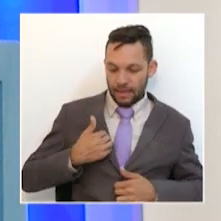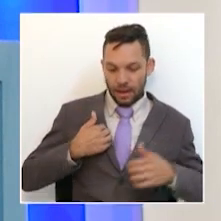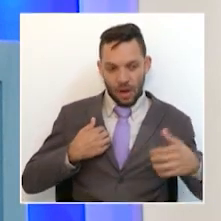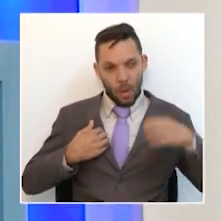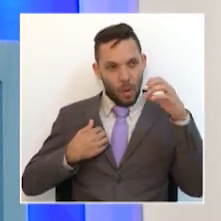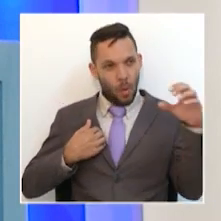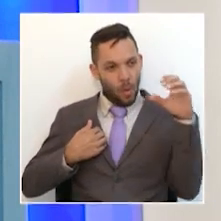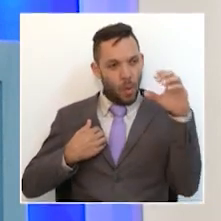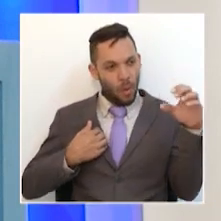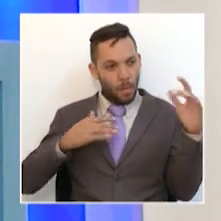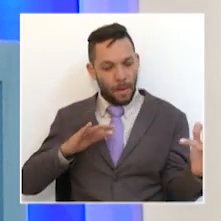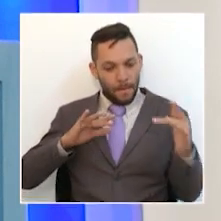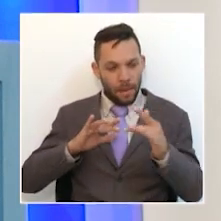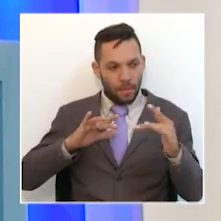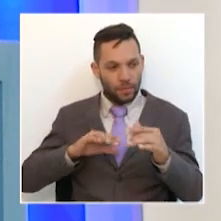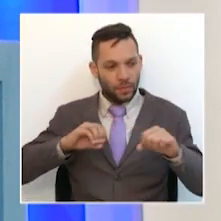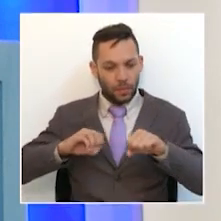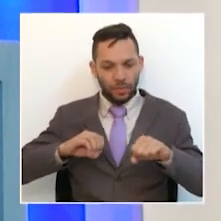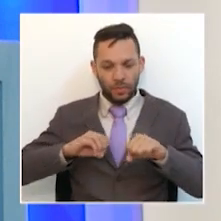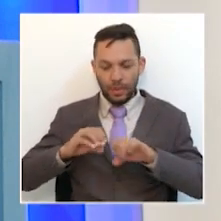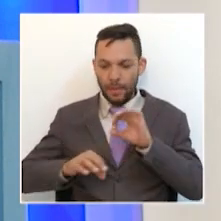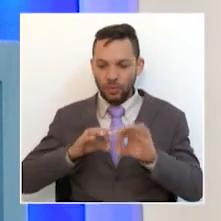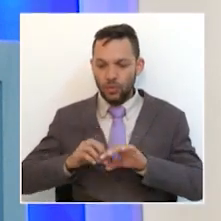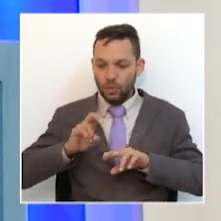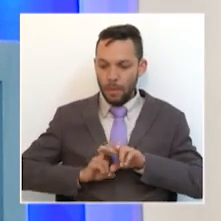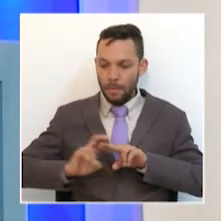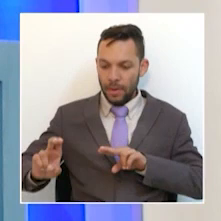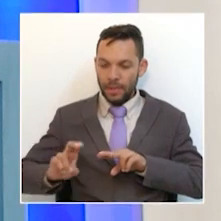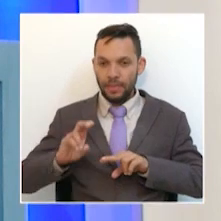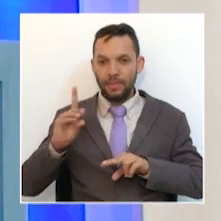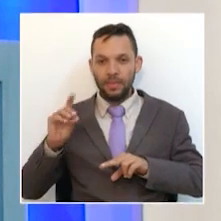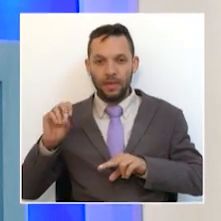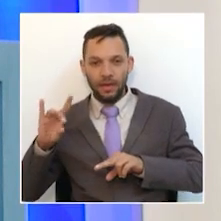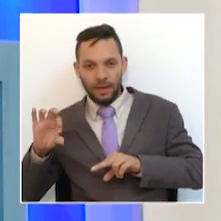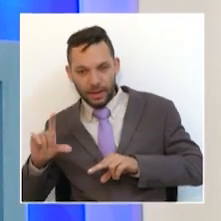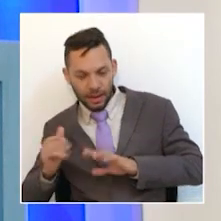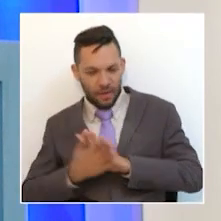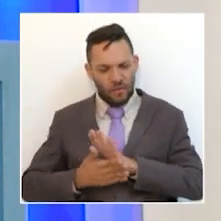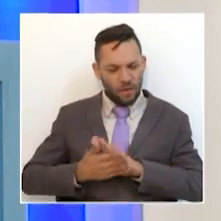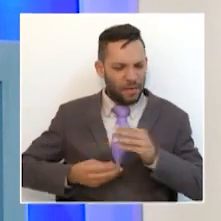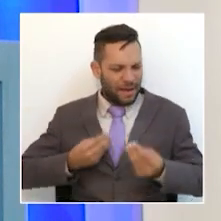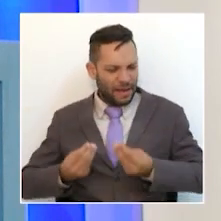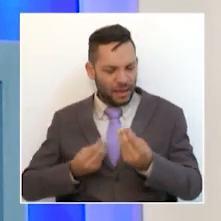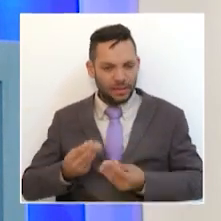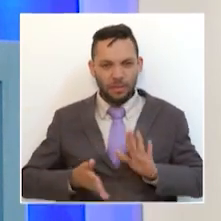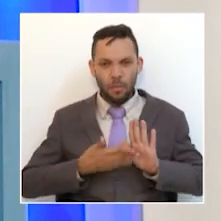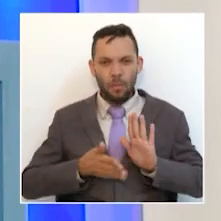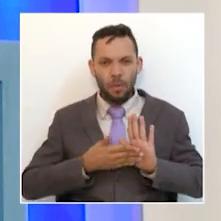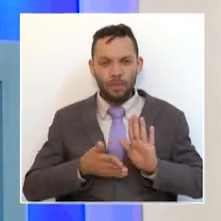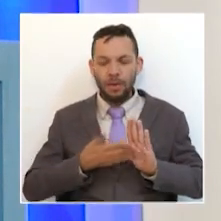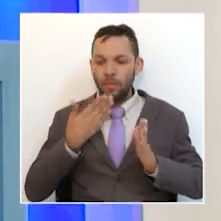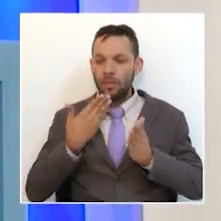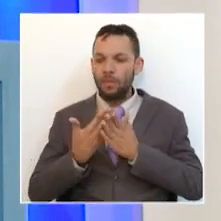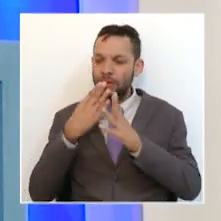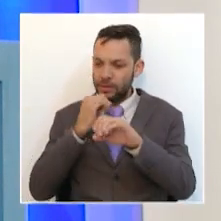piano interpretado por Orlando Bellani esta noche en Manizales. Daniela Morales nos tiene todos los detalles de esta presentación. Daniela, buenas